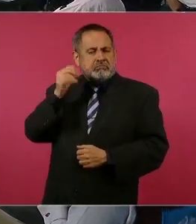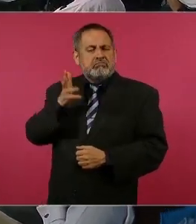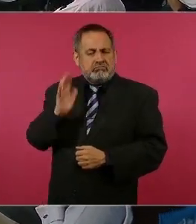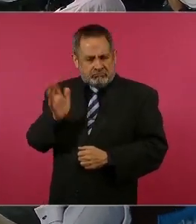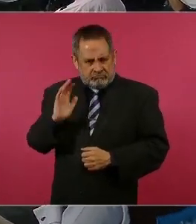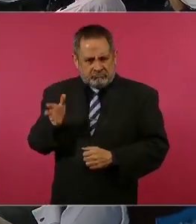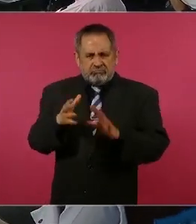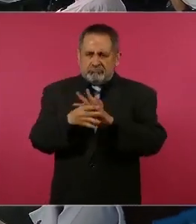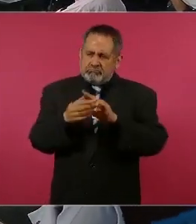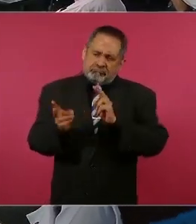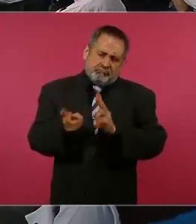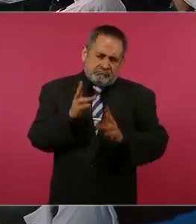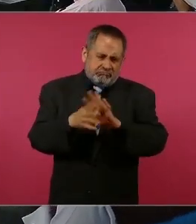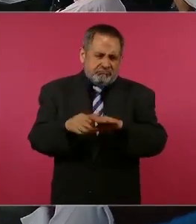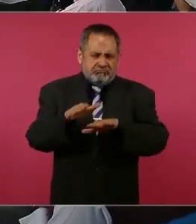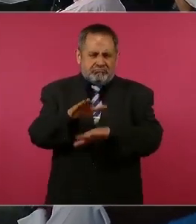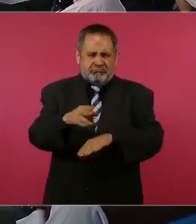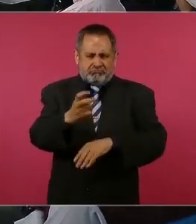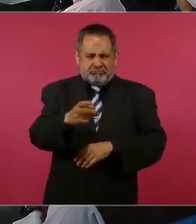este asunto.